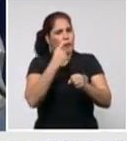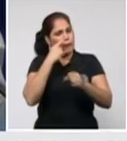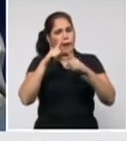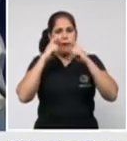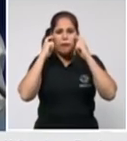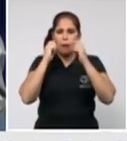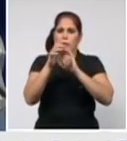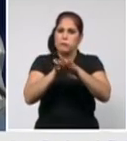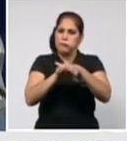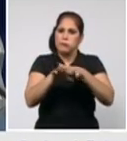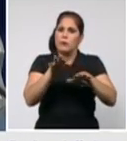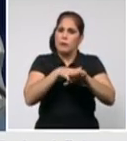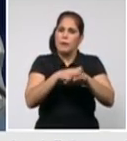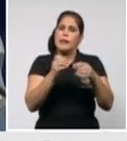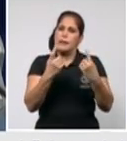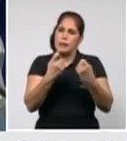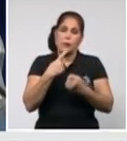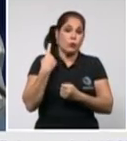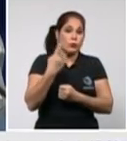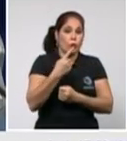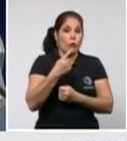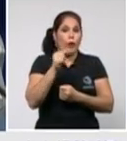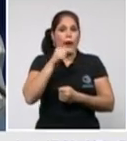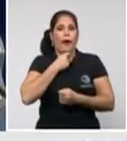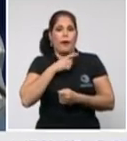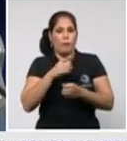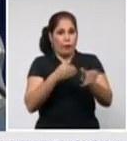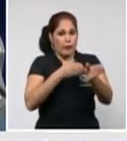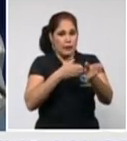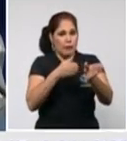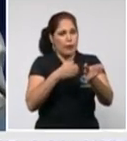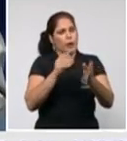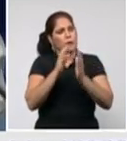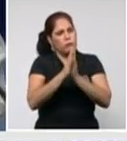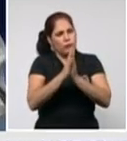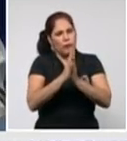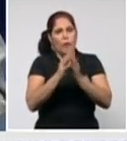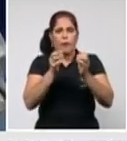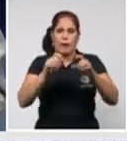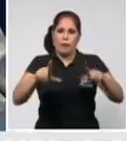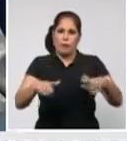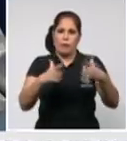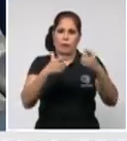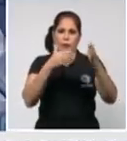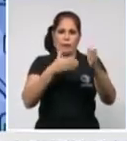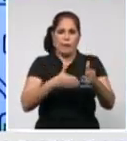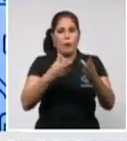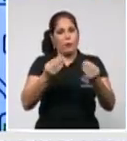es lo que esperamos que todos podamos juntos resolver este problema. Muchas gracias. El